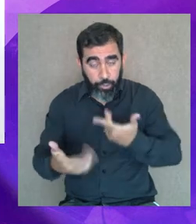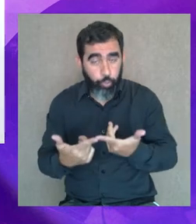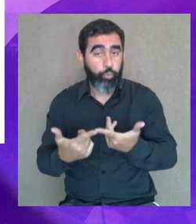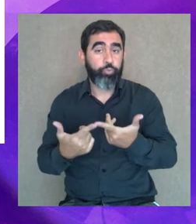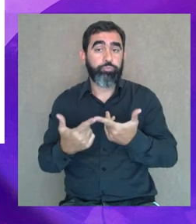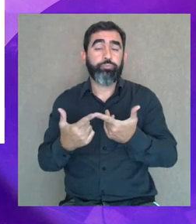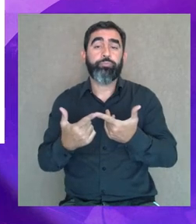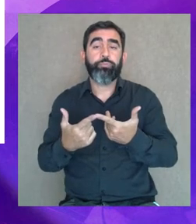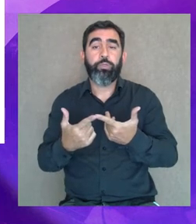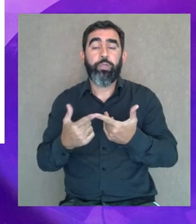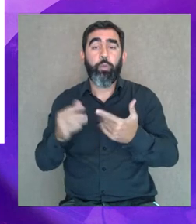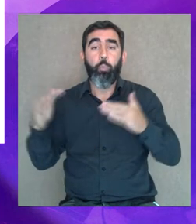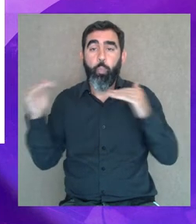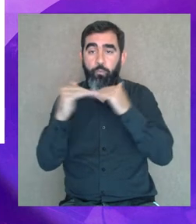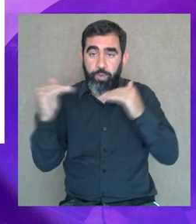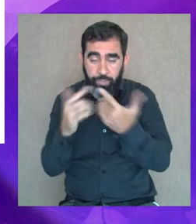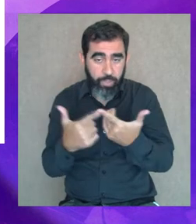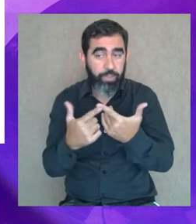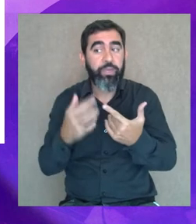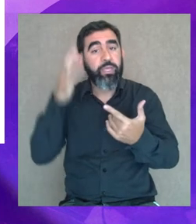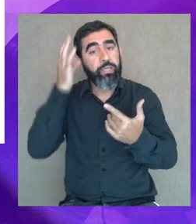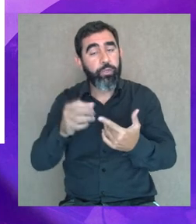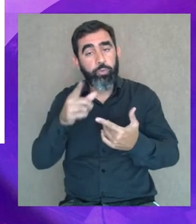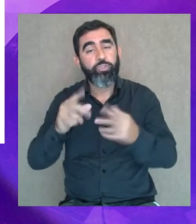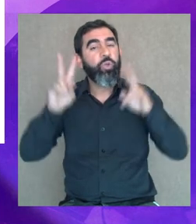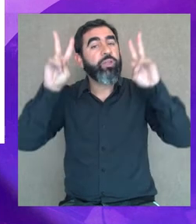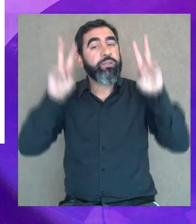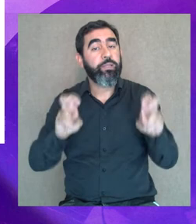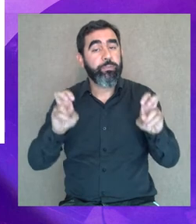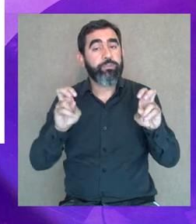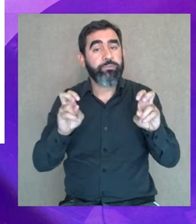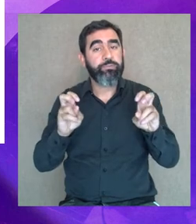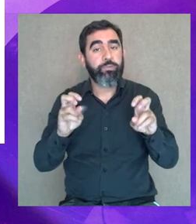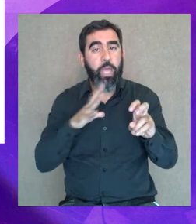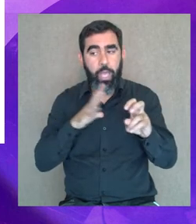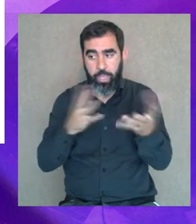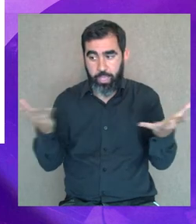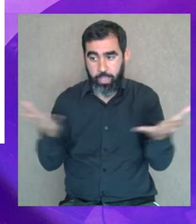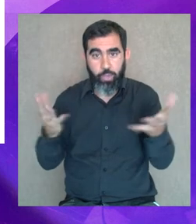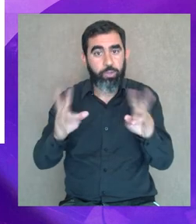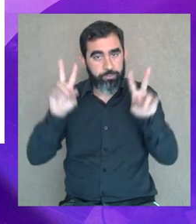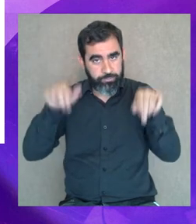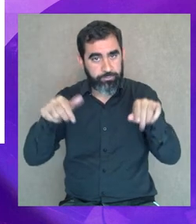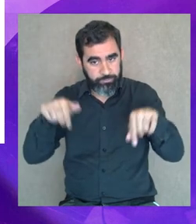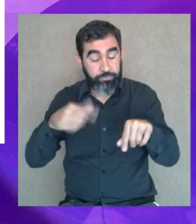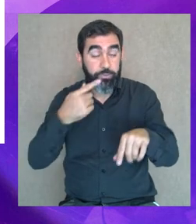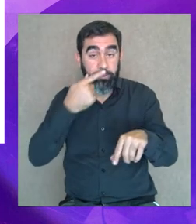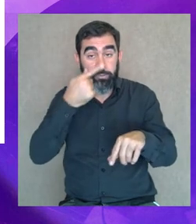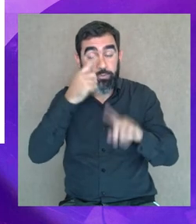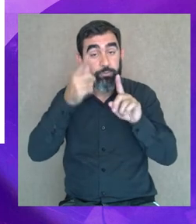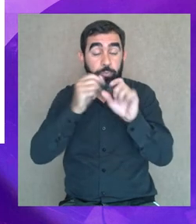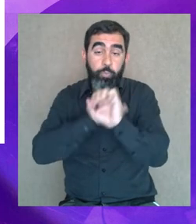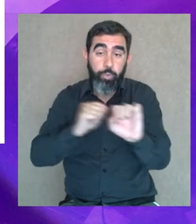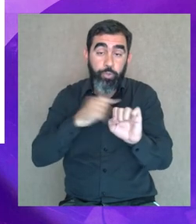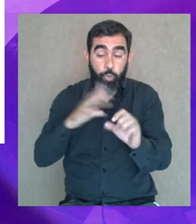socialidad van desde movilidad creo que son son temas que están sobre la mesa y es algo interesante